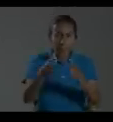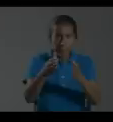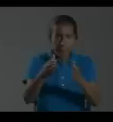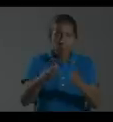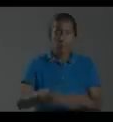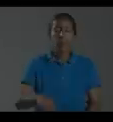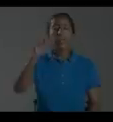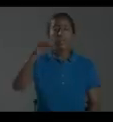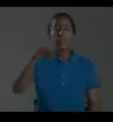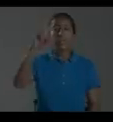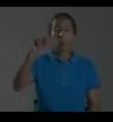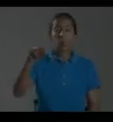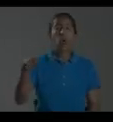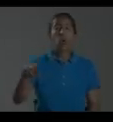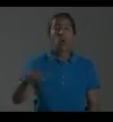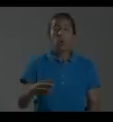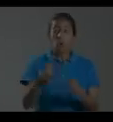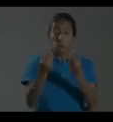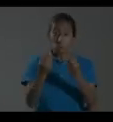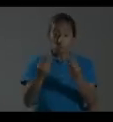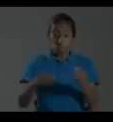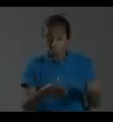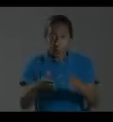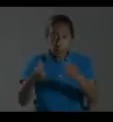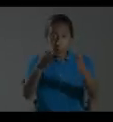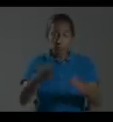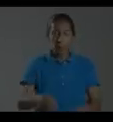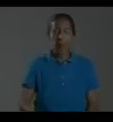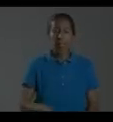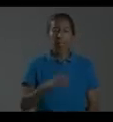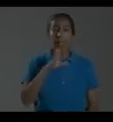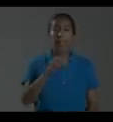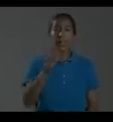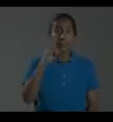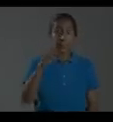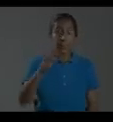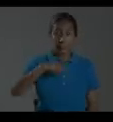sino los caminos, es ver si estamos en gozo.